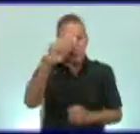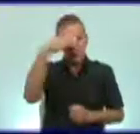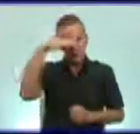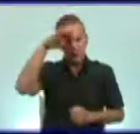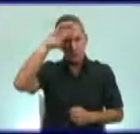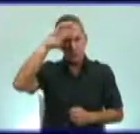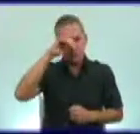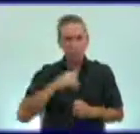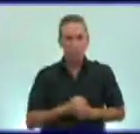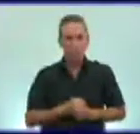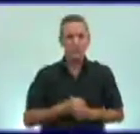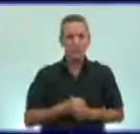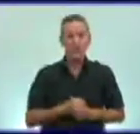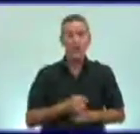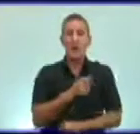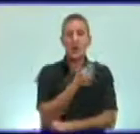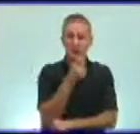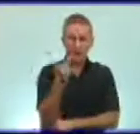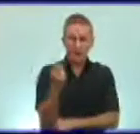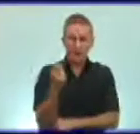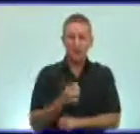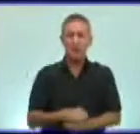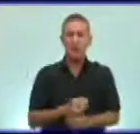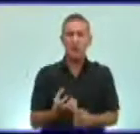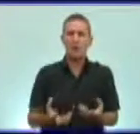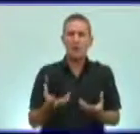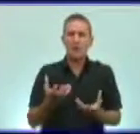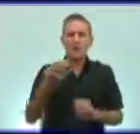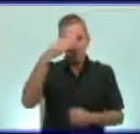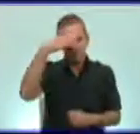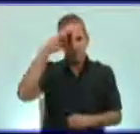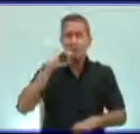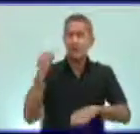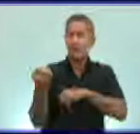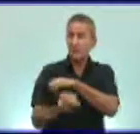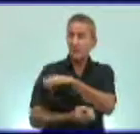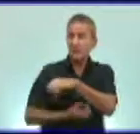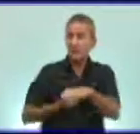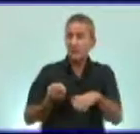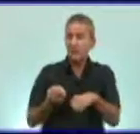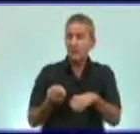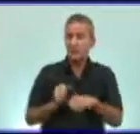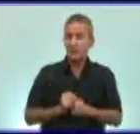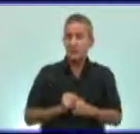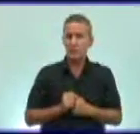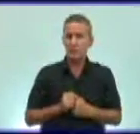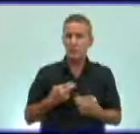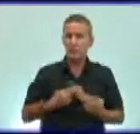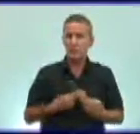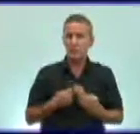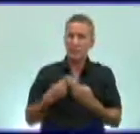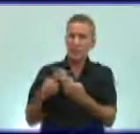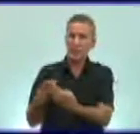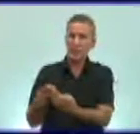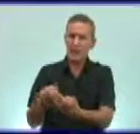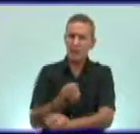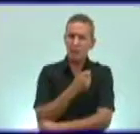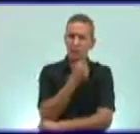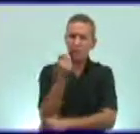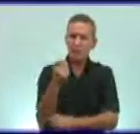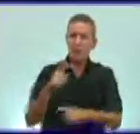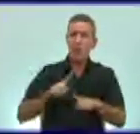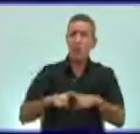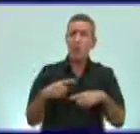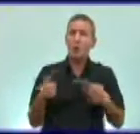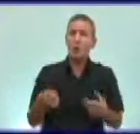llama de patriotismo que se convirtió en el mártir de los maestros porque luchó